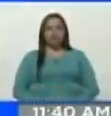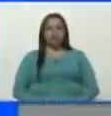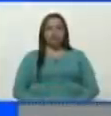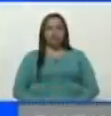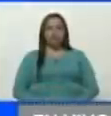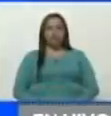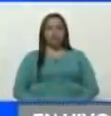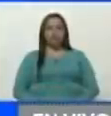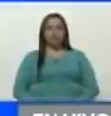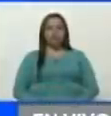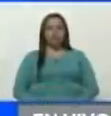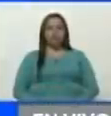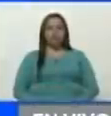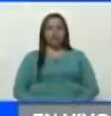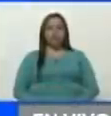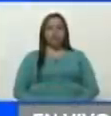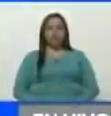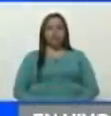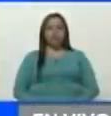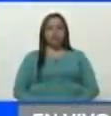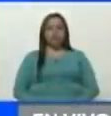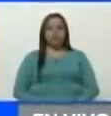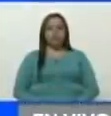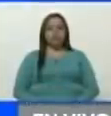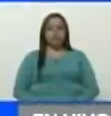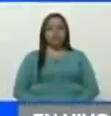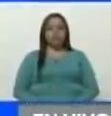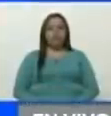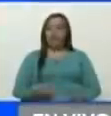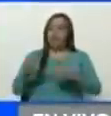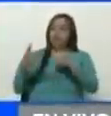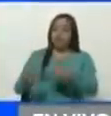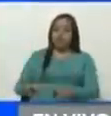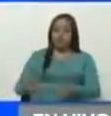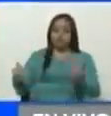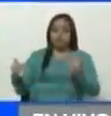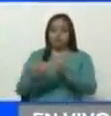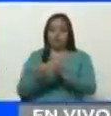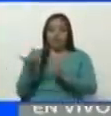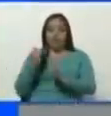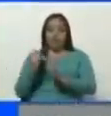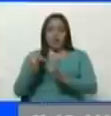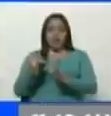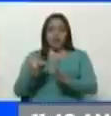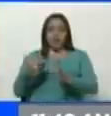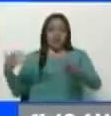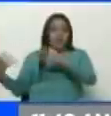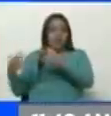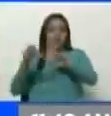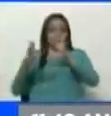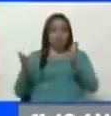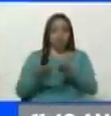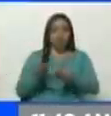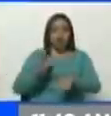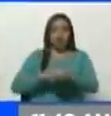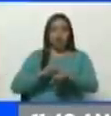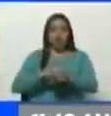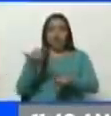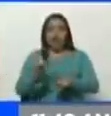De donde lo tuvieron que sacar cuando reventó la guerra mundial, porque además de contrabandista, licor y mafioso,